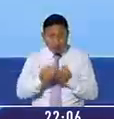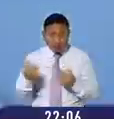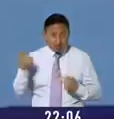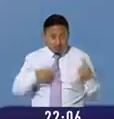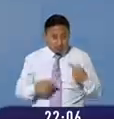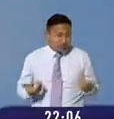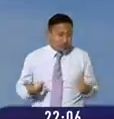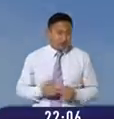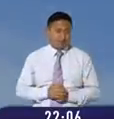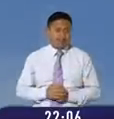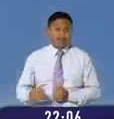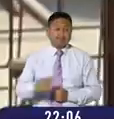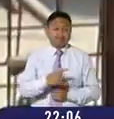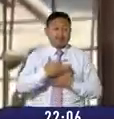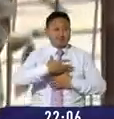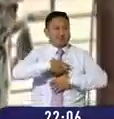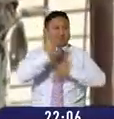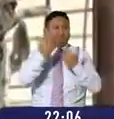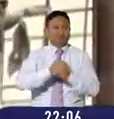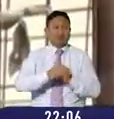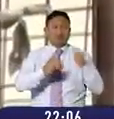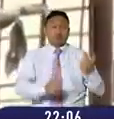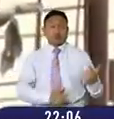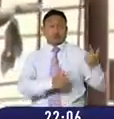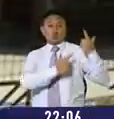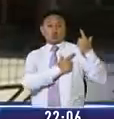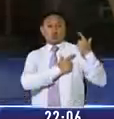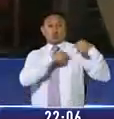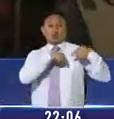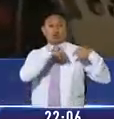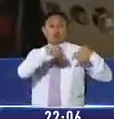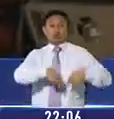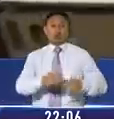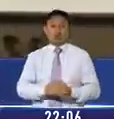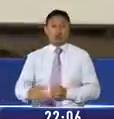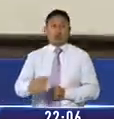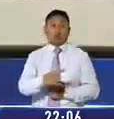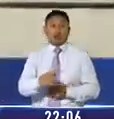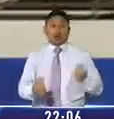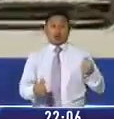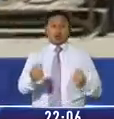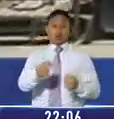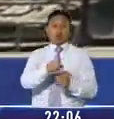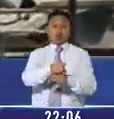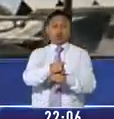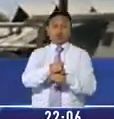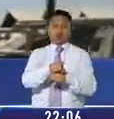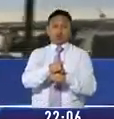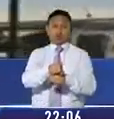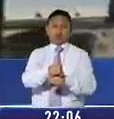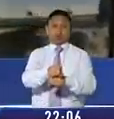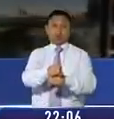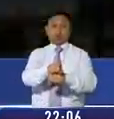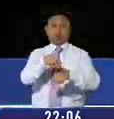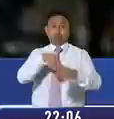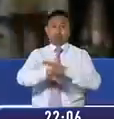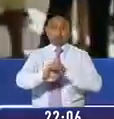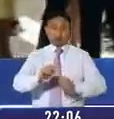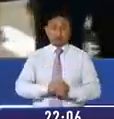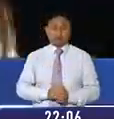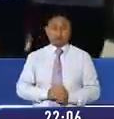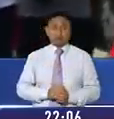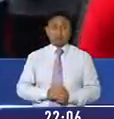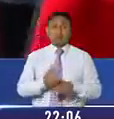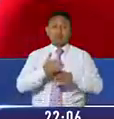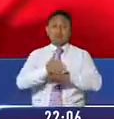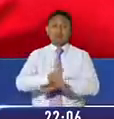ánimos crecieron. Personal militar debió colaborar con una tanqueta para resguardar el ingreso de la penitenciaría. Minutos después